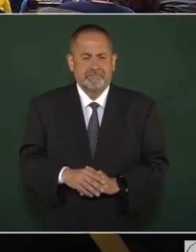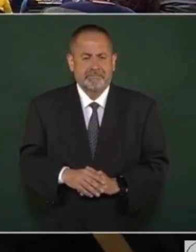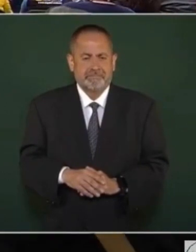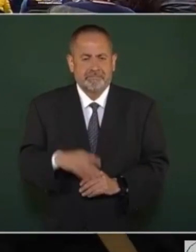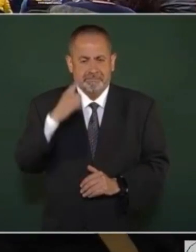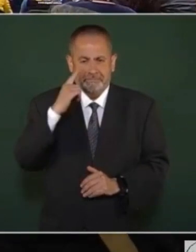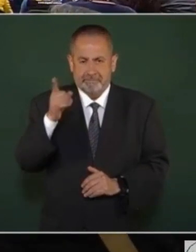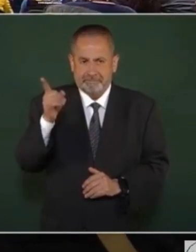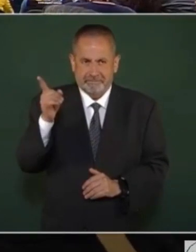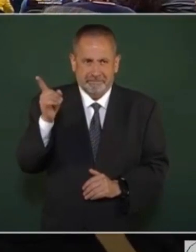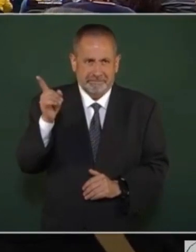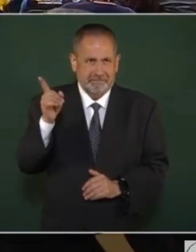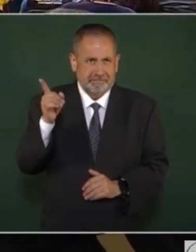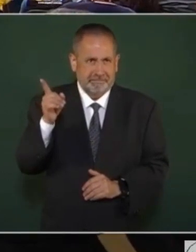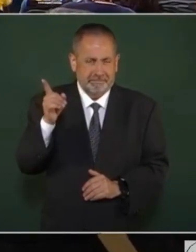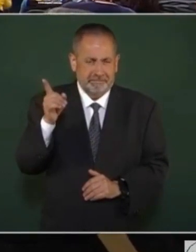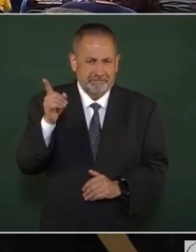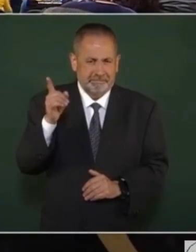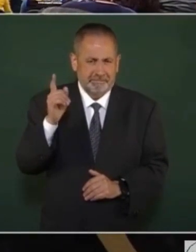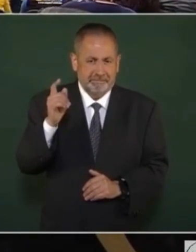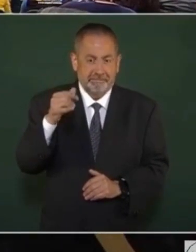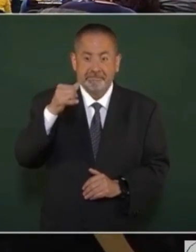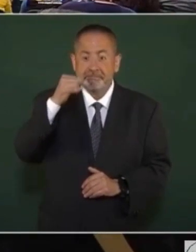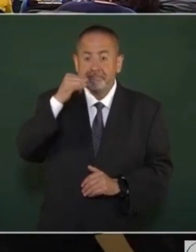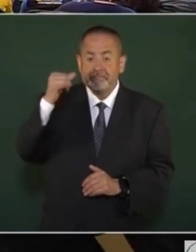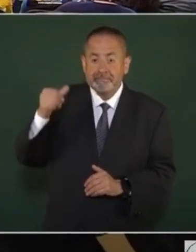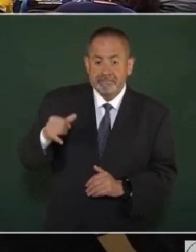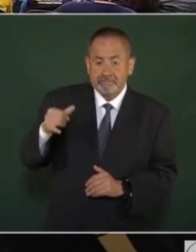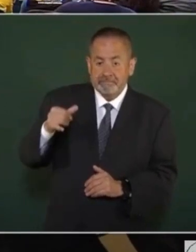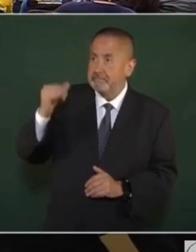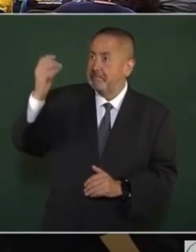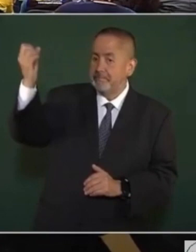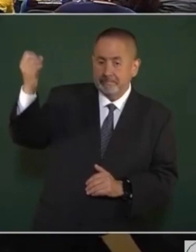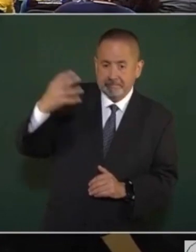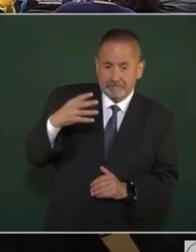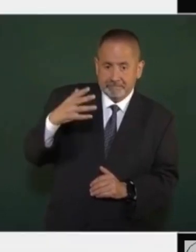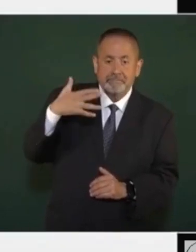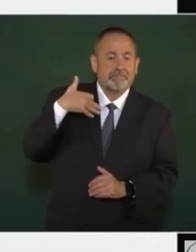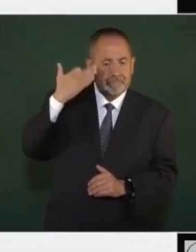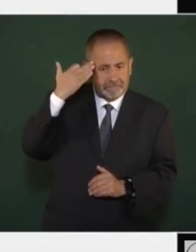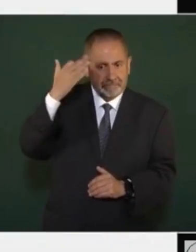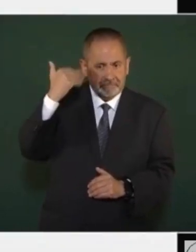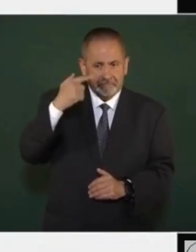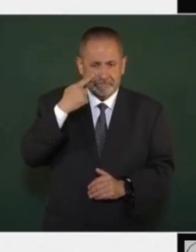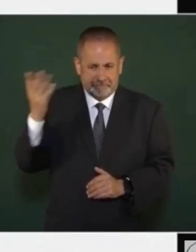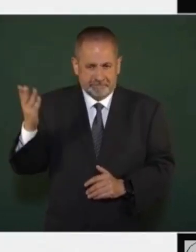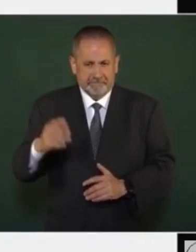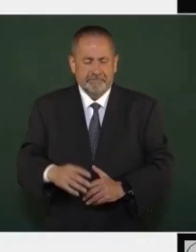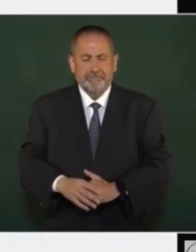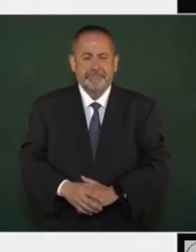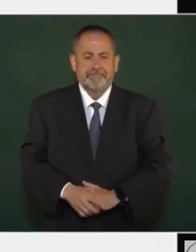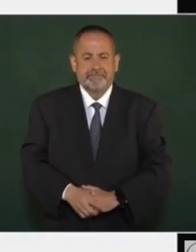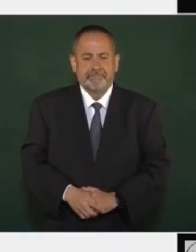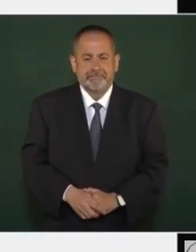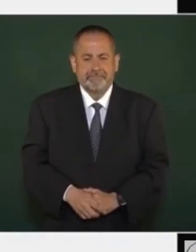miren, esto lo mandaban desde Italia en la época del